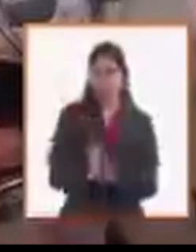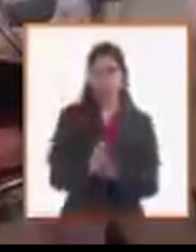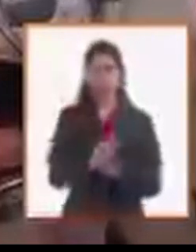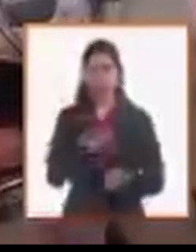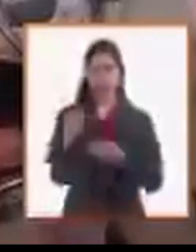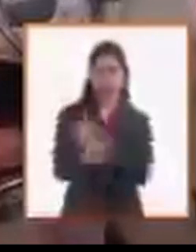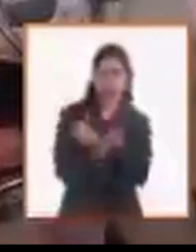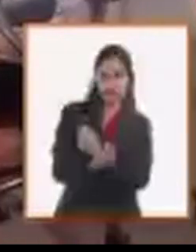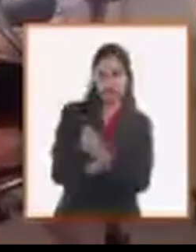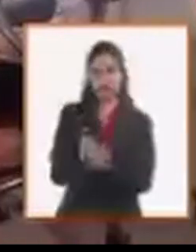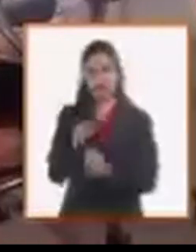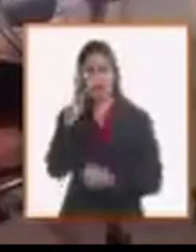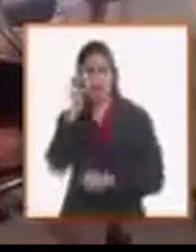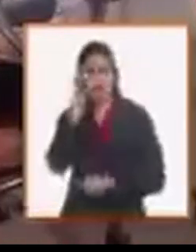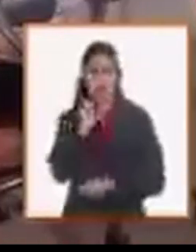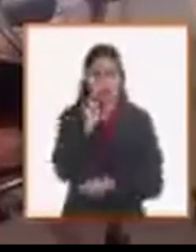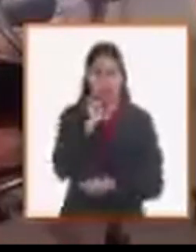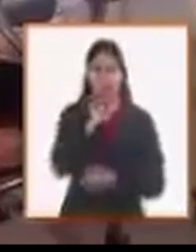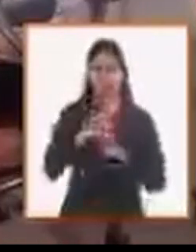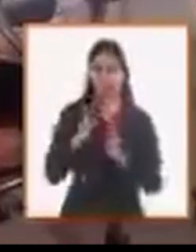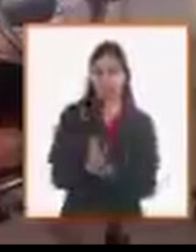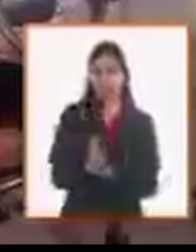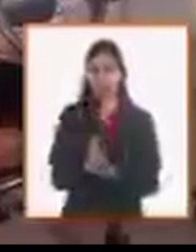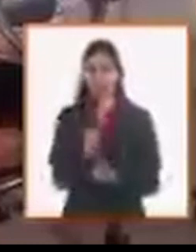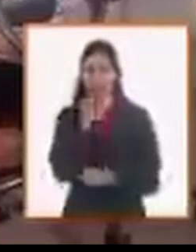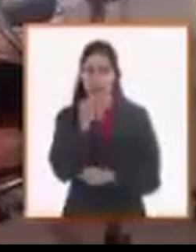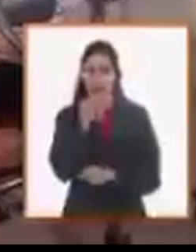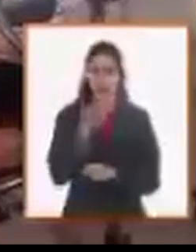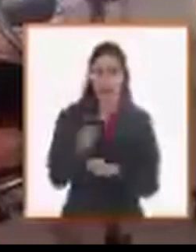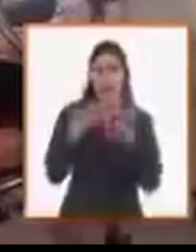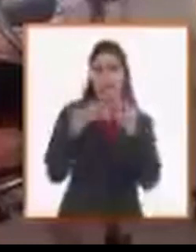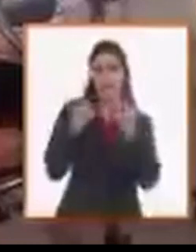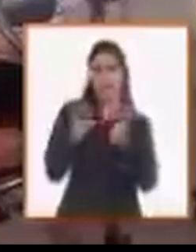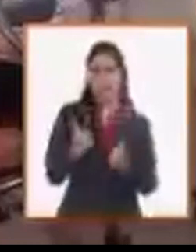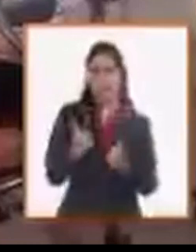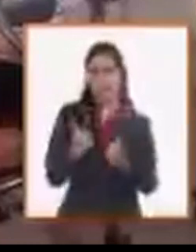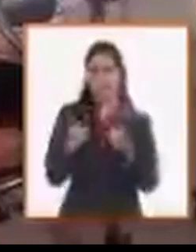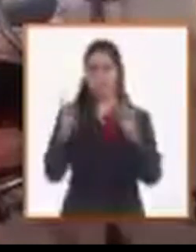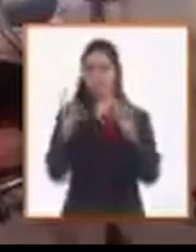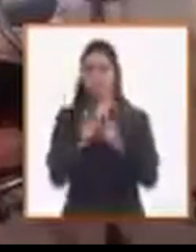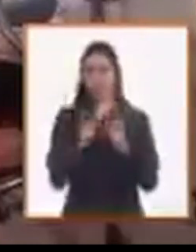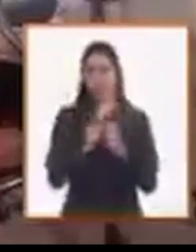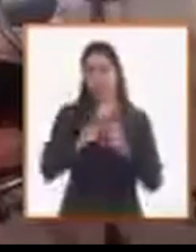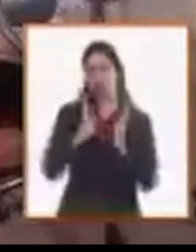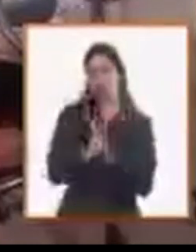no poderle dar sepultura digna a un familiar. Y fue en mi